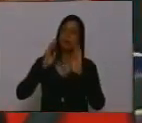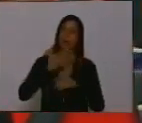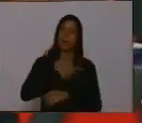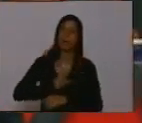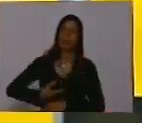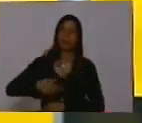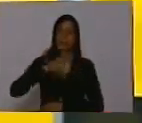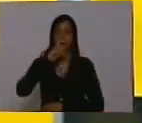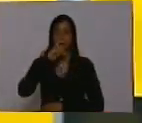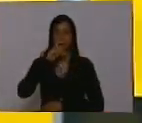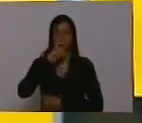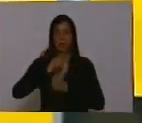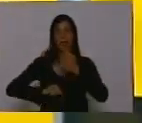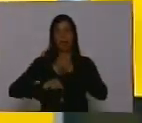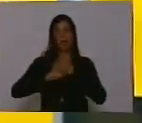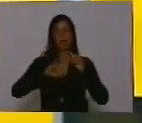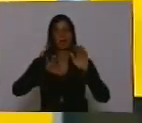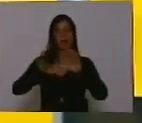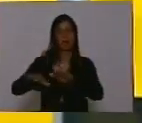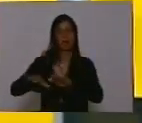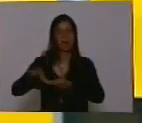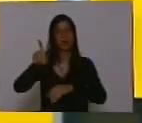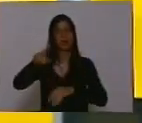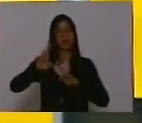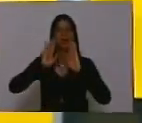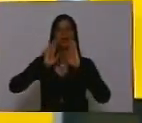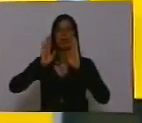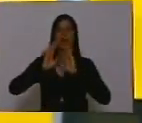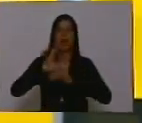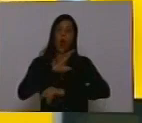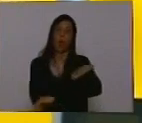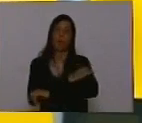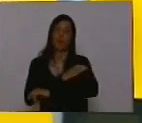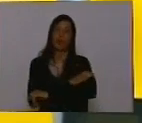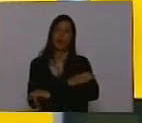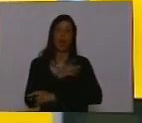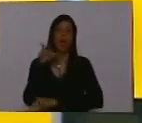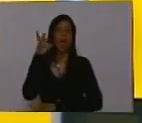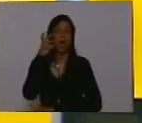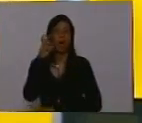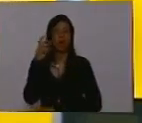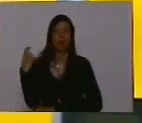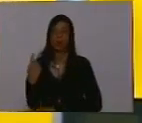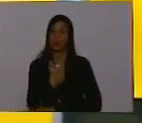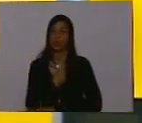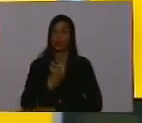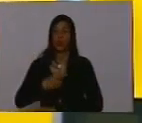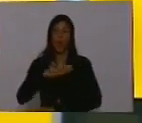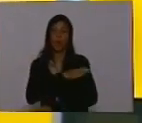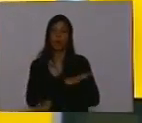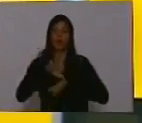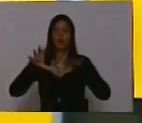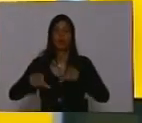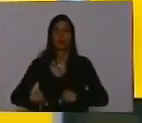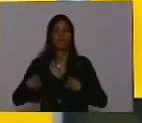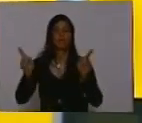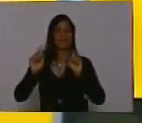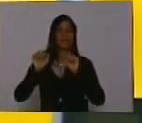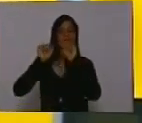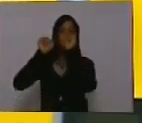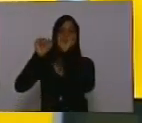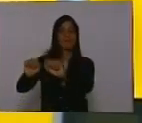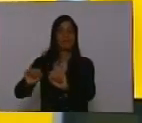Nicolás Maduro de respaldo, y enviamos un mensaje bien clarito a la oposición venezolana, que no volverán porque no estamos